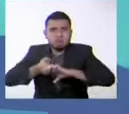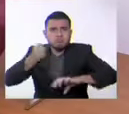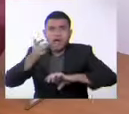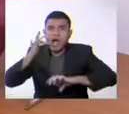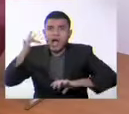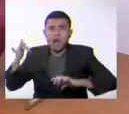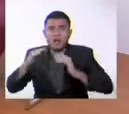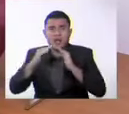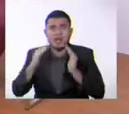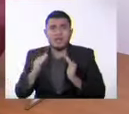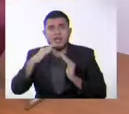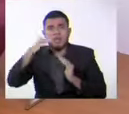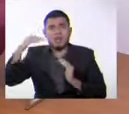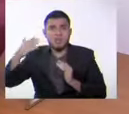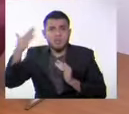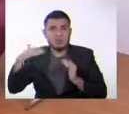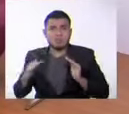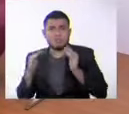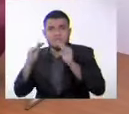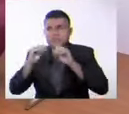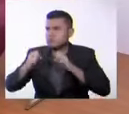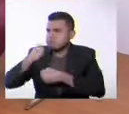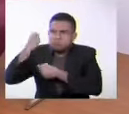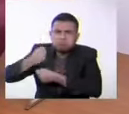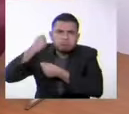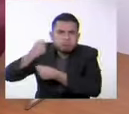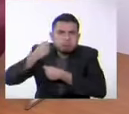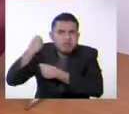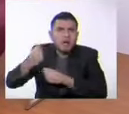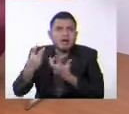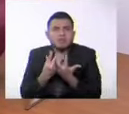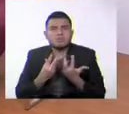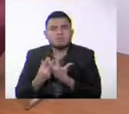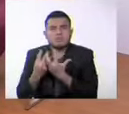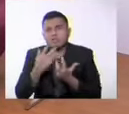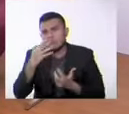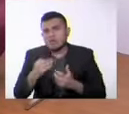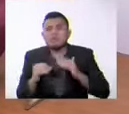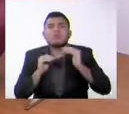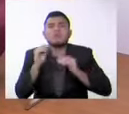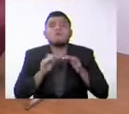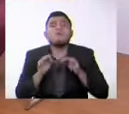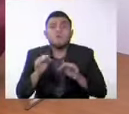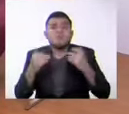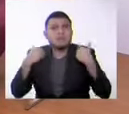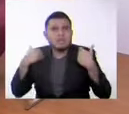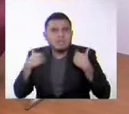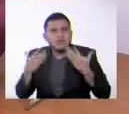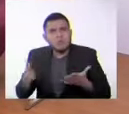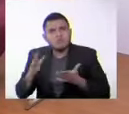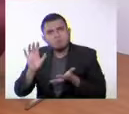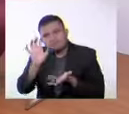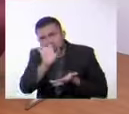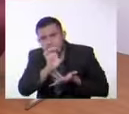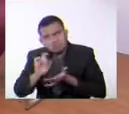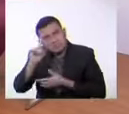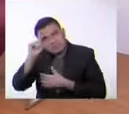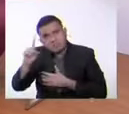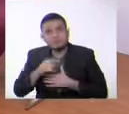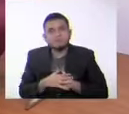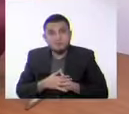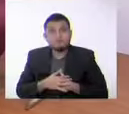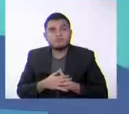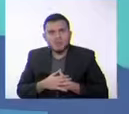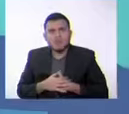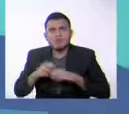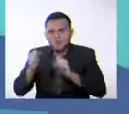producto de movimientos sociales, en este caso, que tienen una línea ecológica también y que lograron